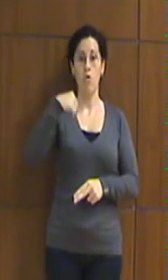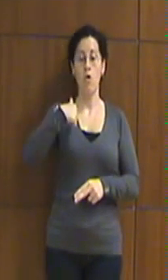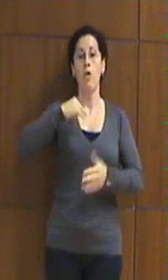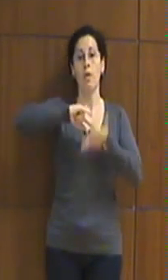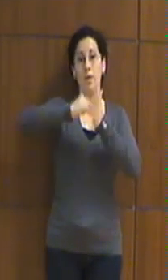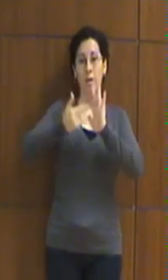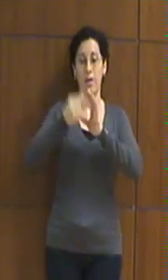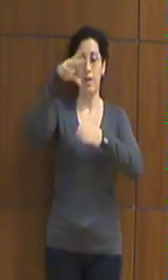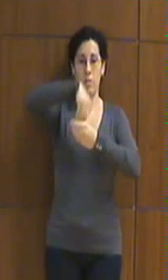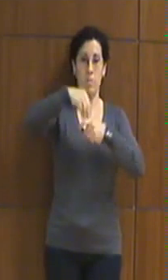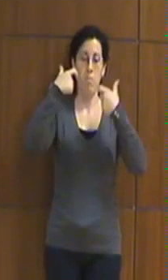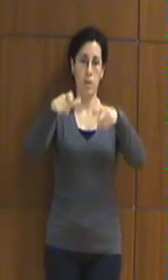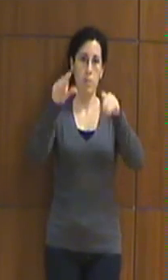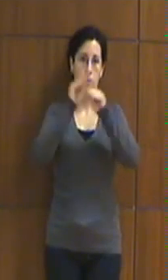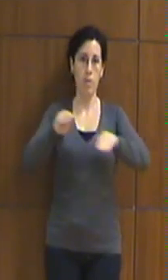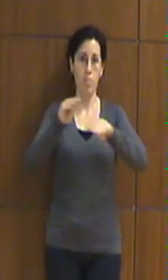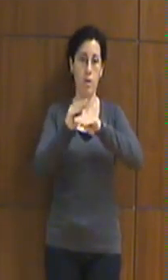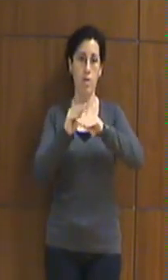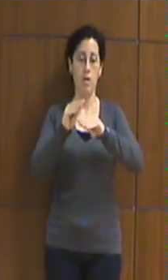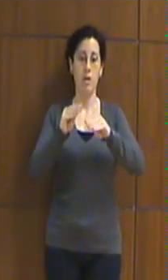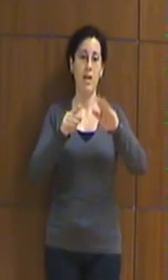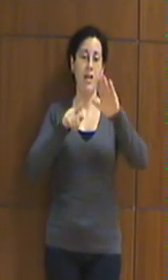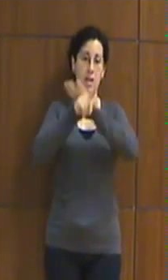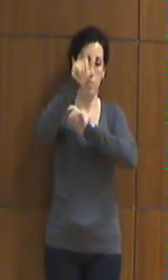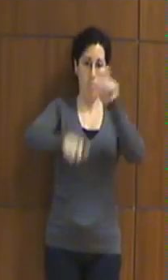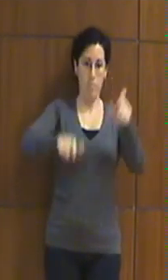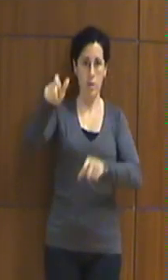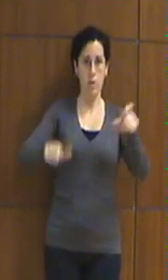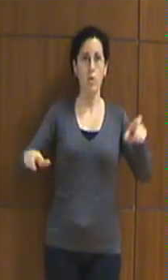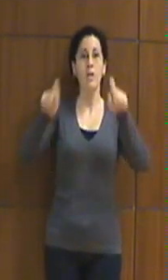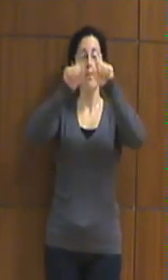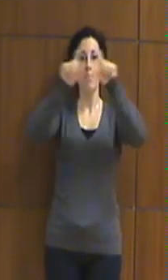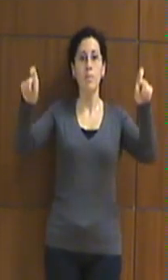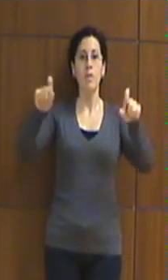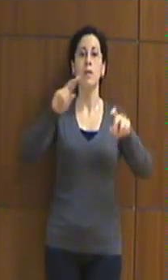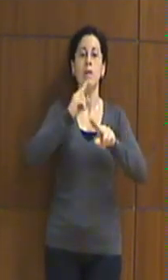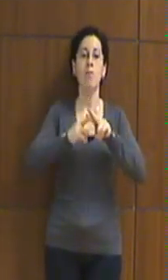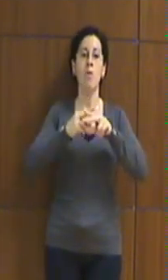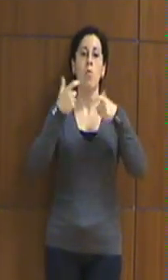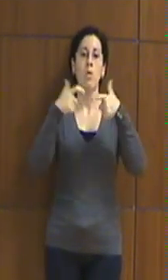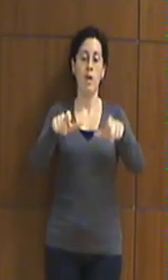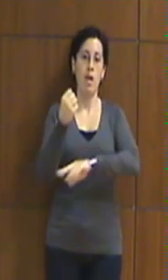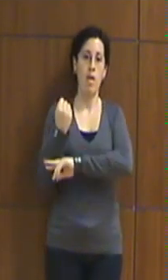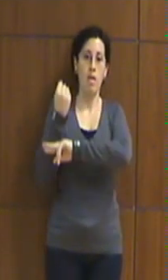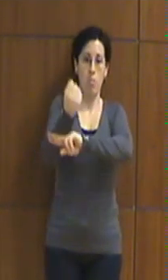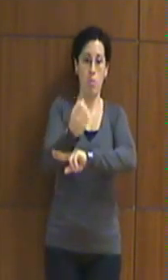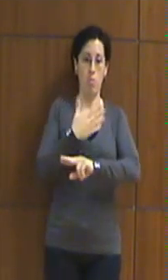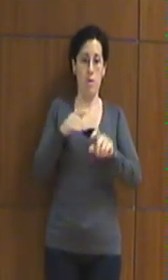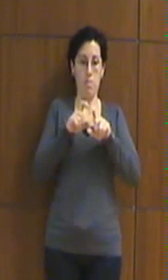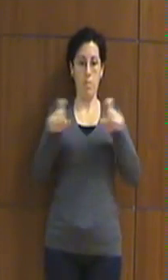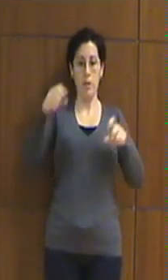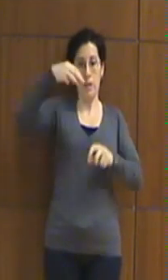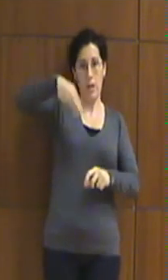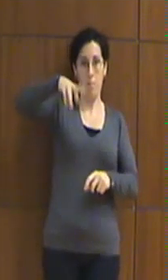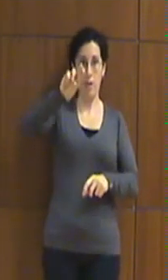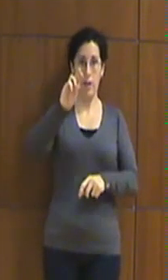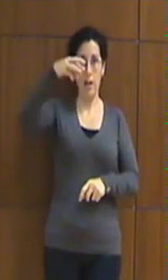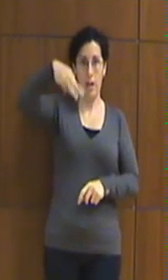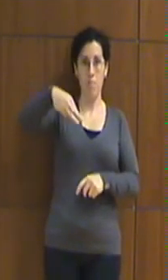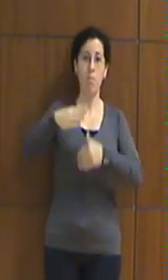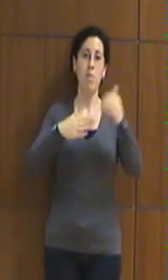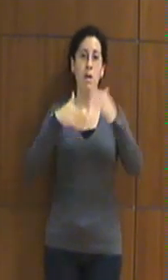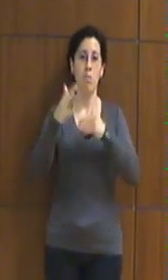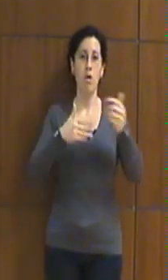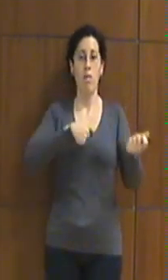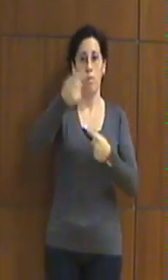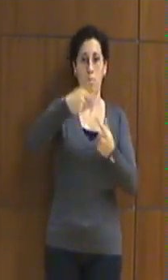del Departamento de Formación y Desarrollo de Personas dentro de lo que se denomina la unidad de apoyo de mi empresa, que es MRM, Manipulados y